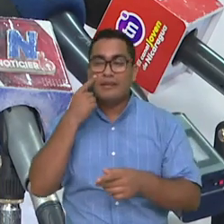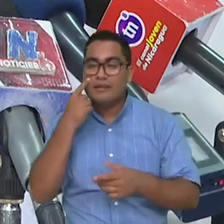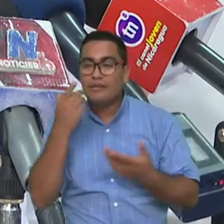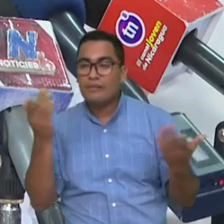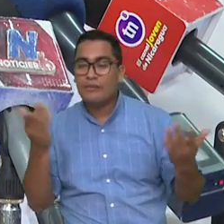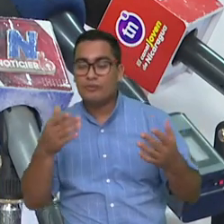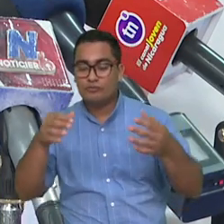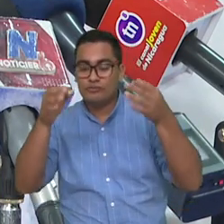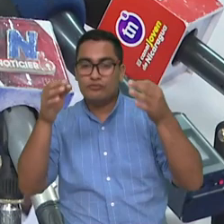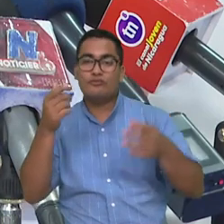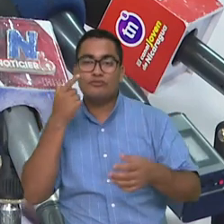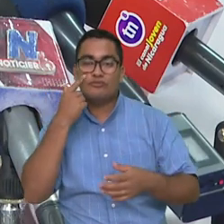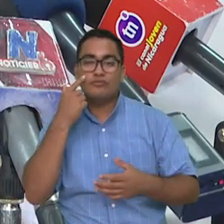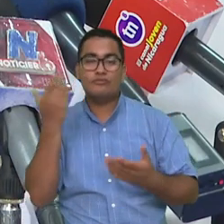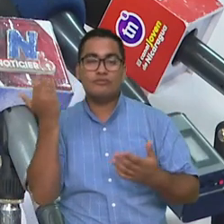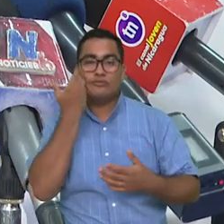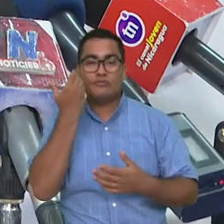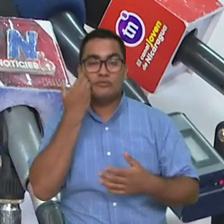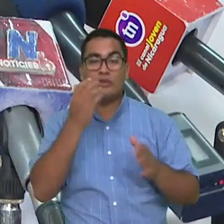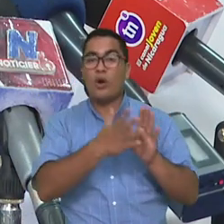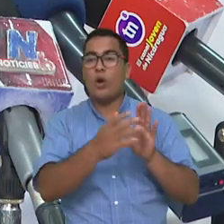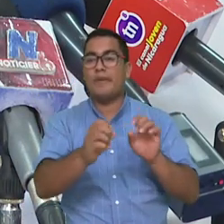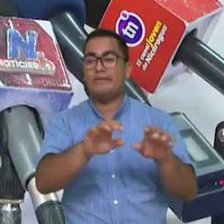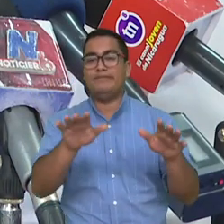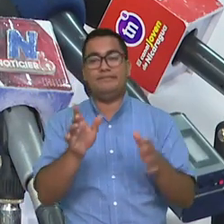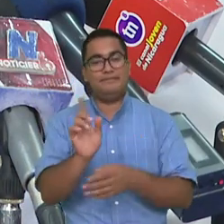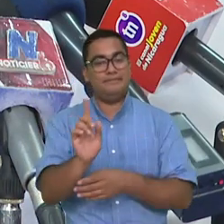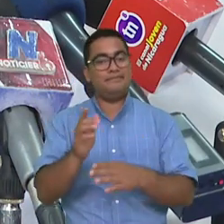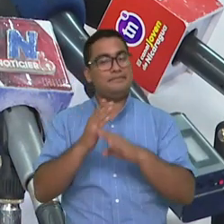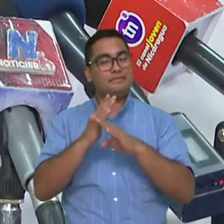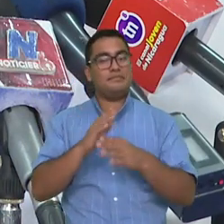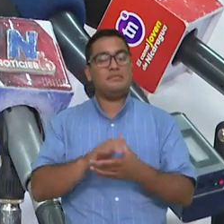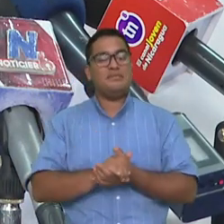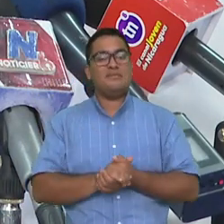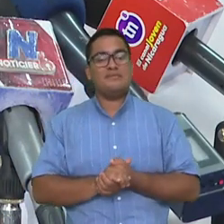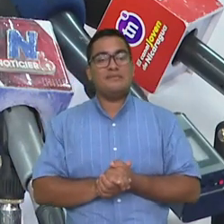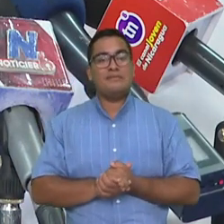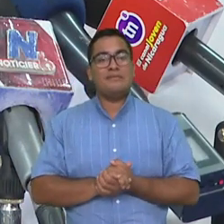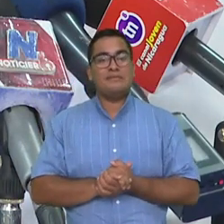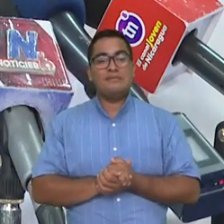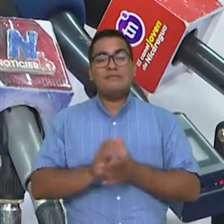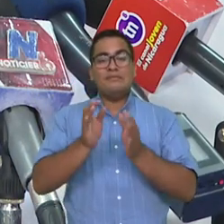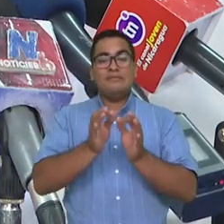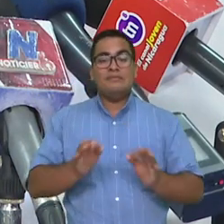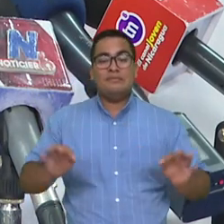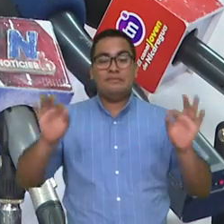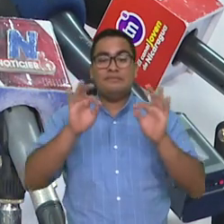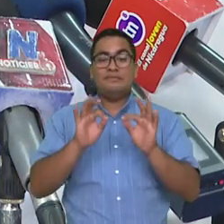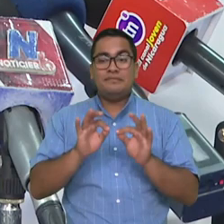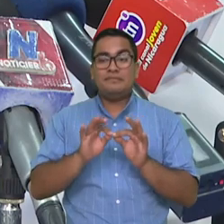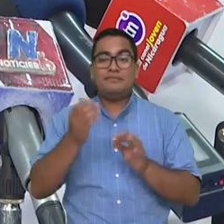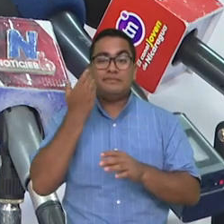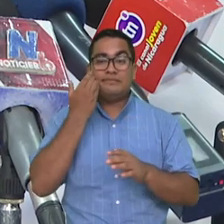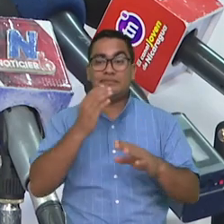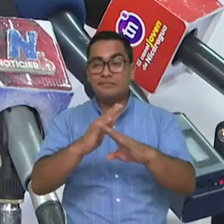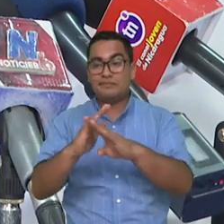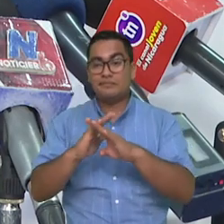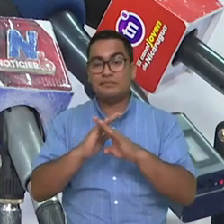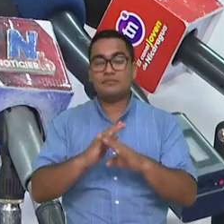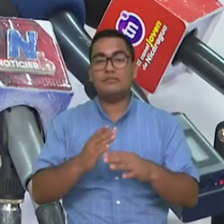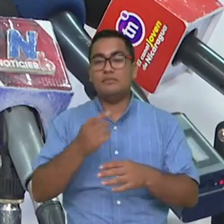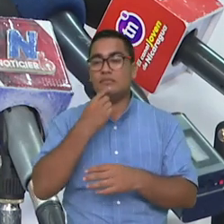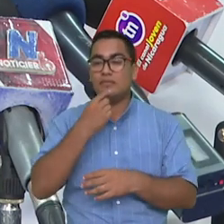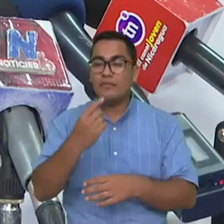que tengamos mayor cantidad de casos. Es importante en este momento la contención de los casos. Nosotros hemos venido